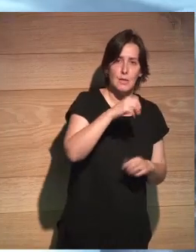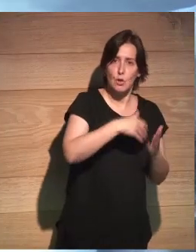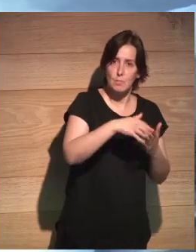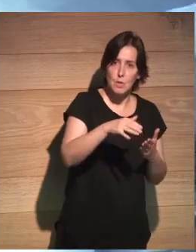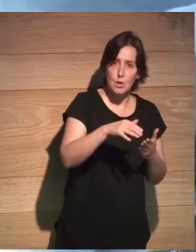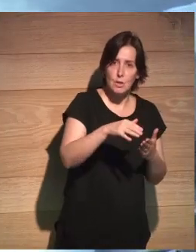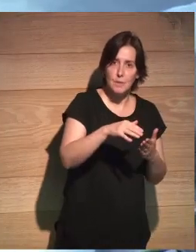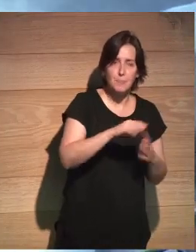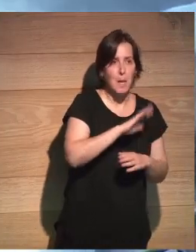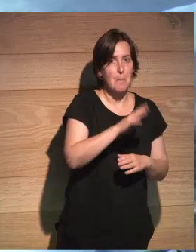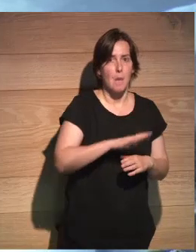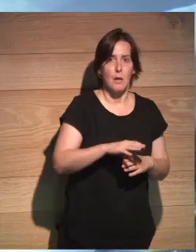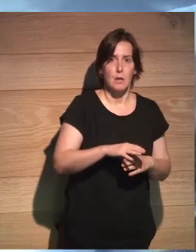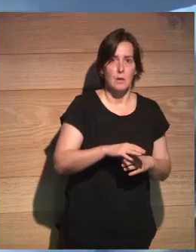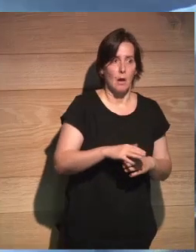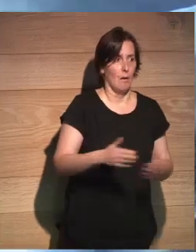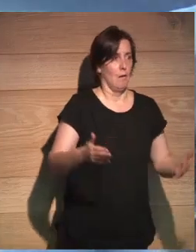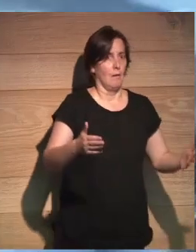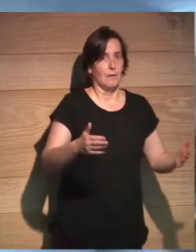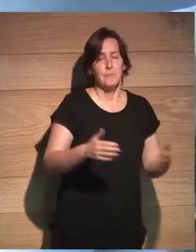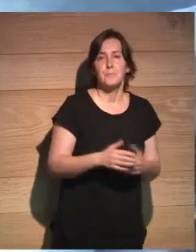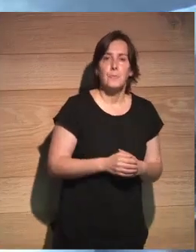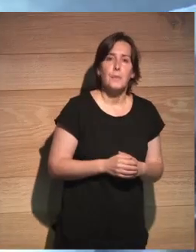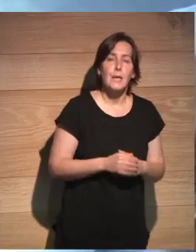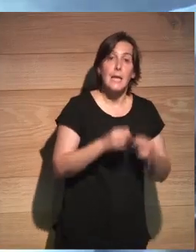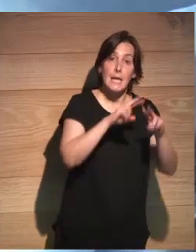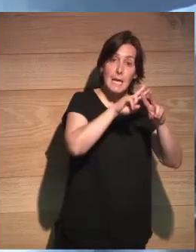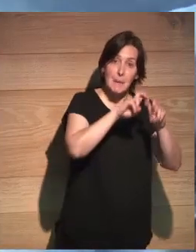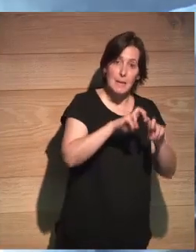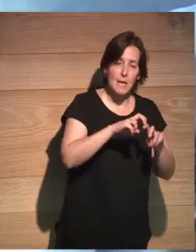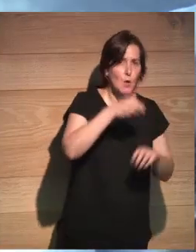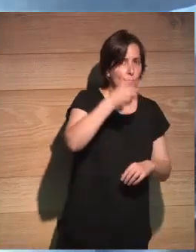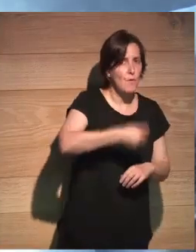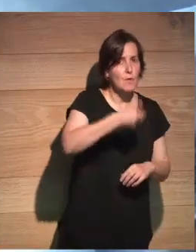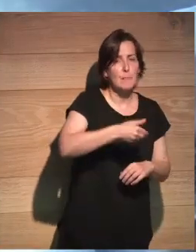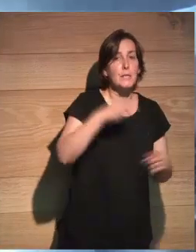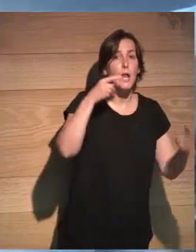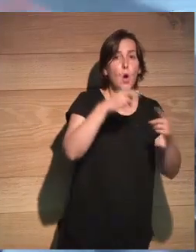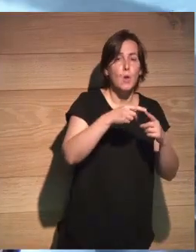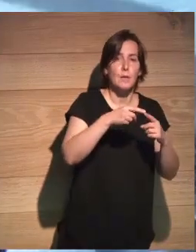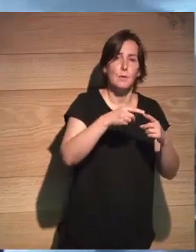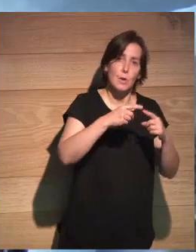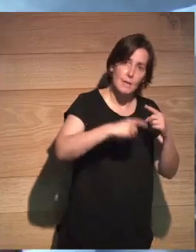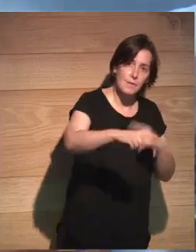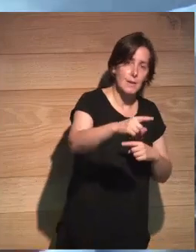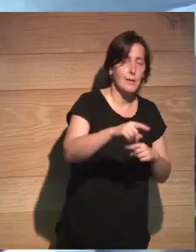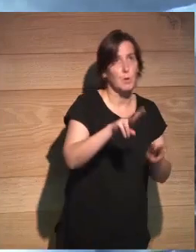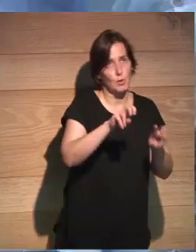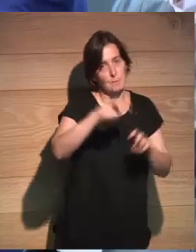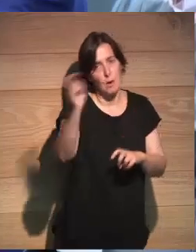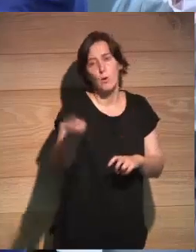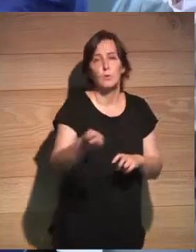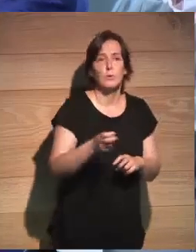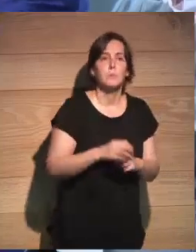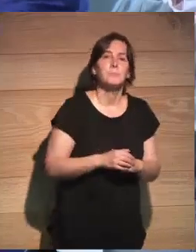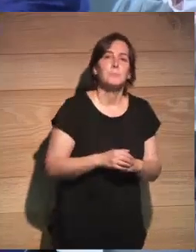parece que todo el mundo se rasga las vestiduras, ¿no? Cuando la investigación es fundamental para hacer transferencias, ese es otro debate, ahí también tenemos un